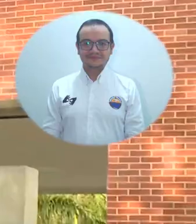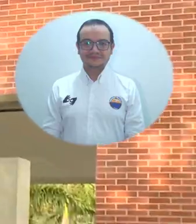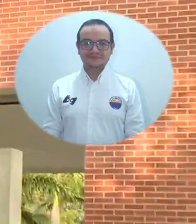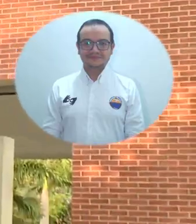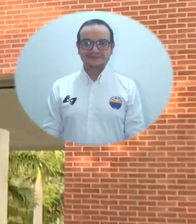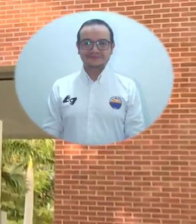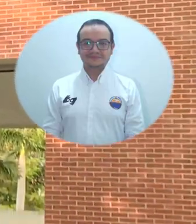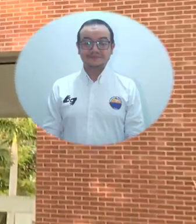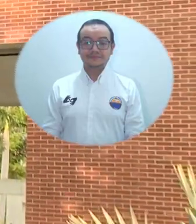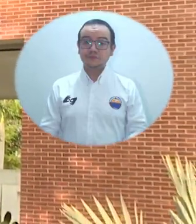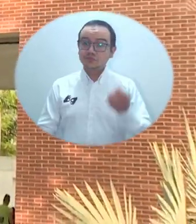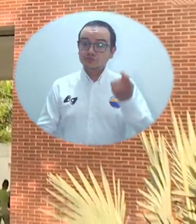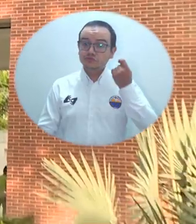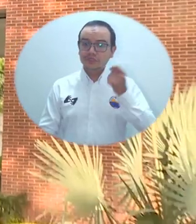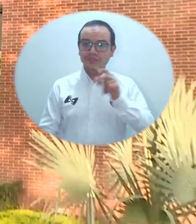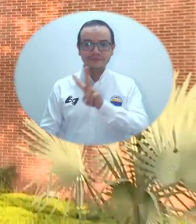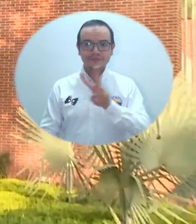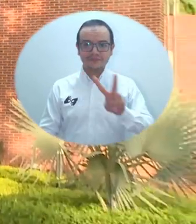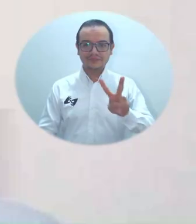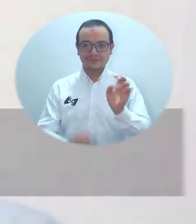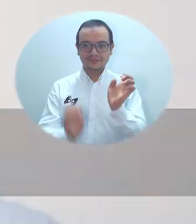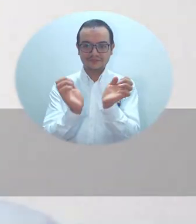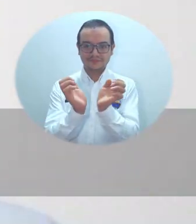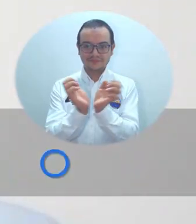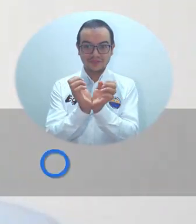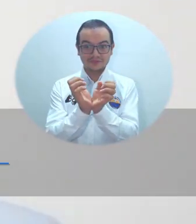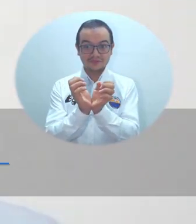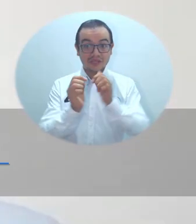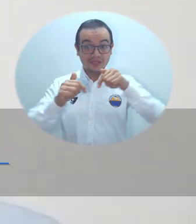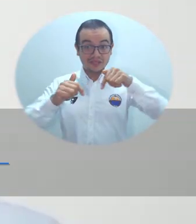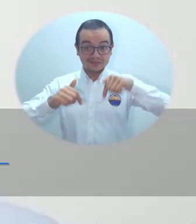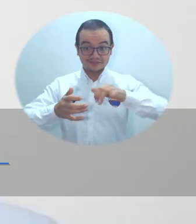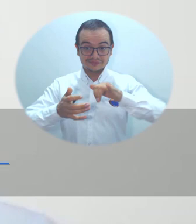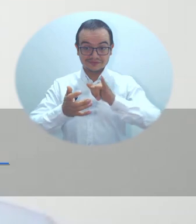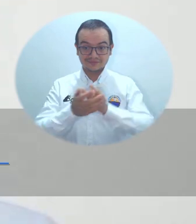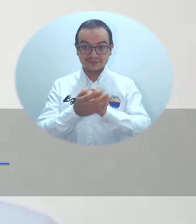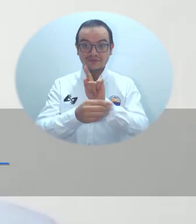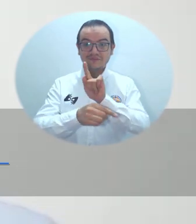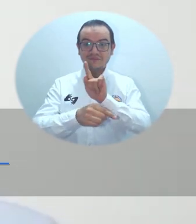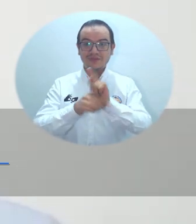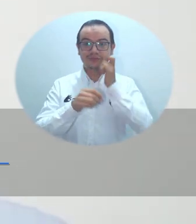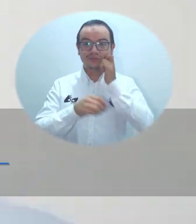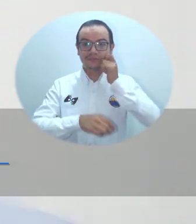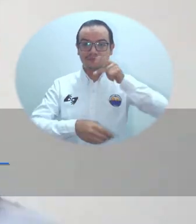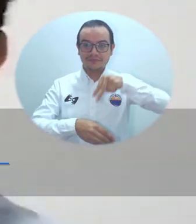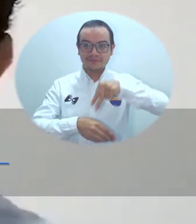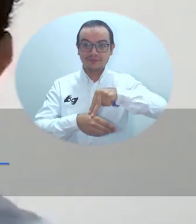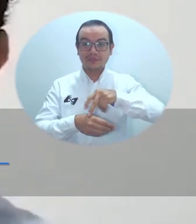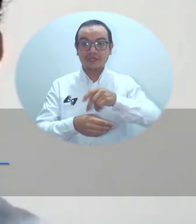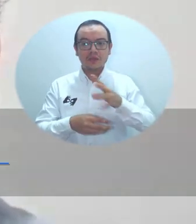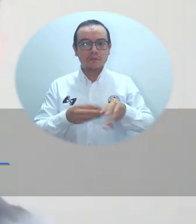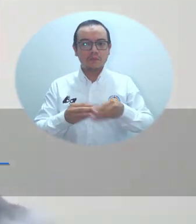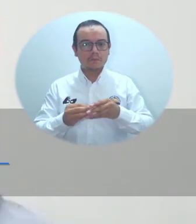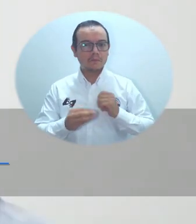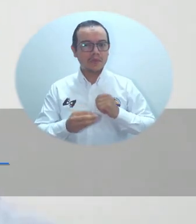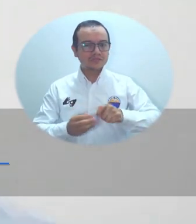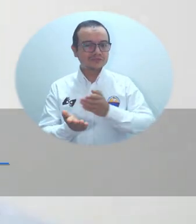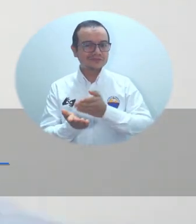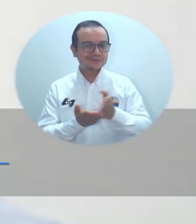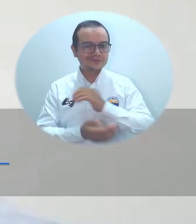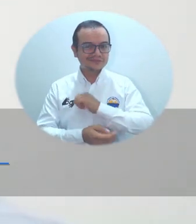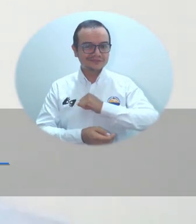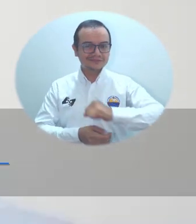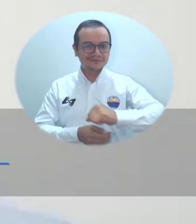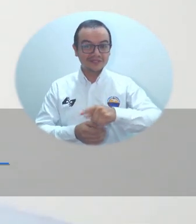El pasado 22 de mayo del año en curso, la Facultad de Humanidades, Programa de Derecho y la Universidad Magdalena lograron graduar en una